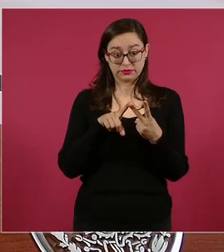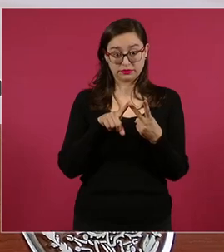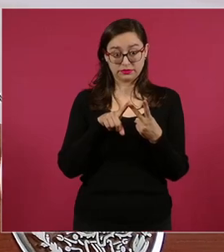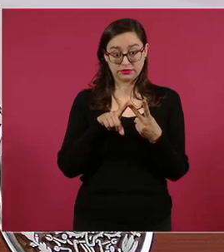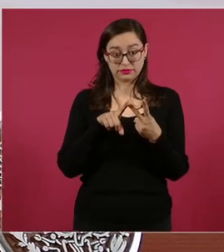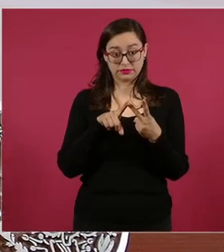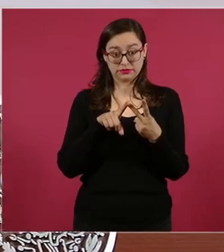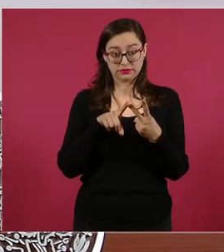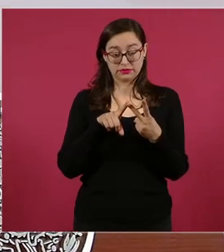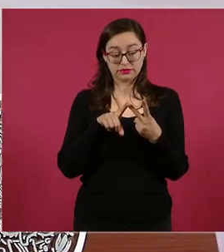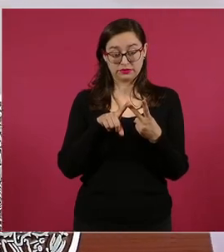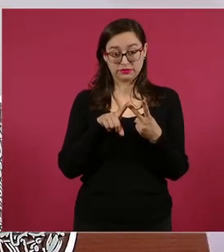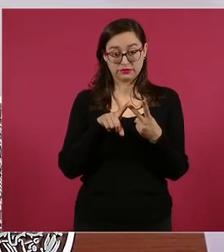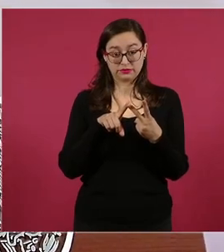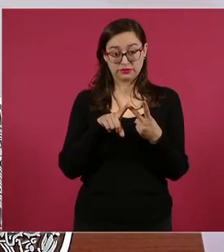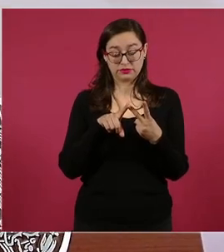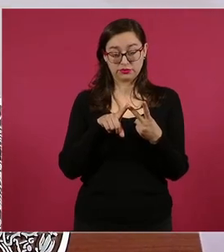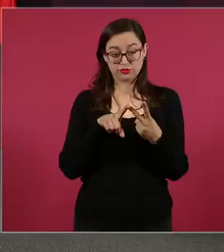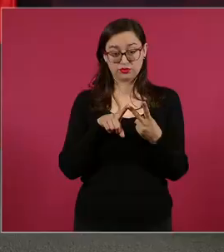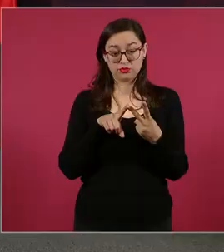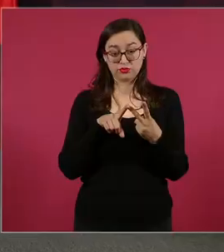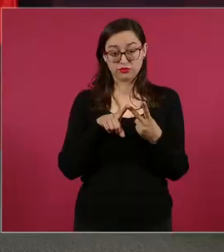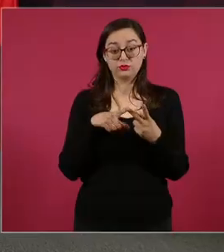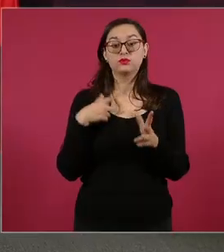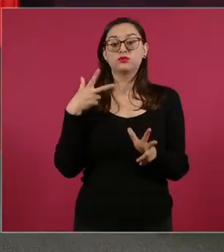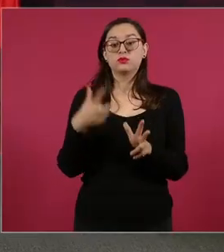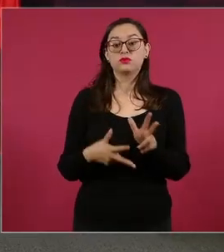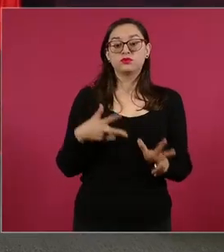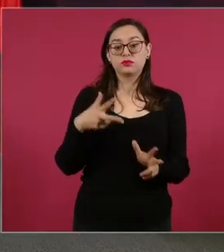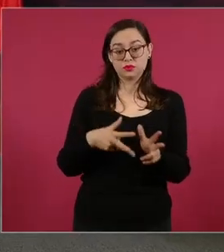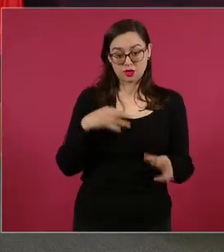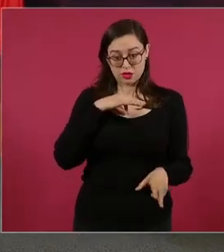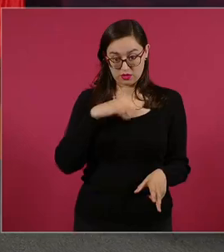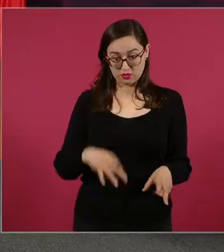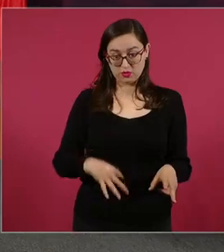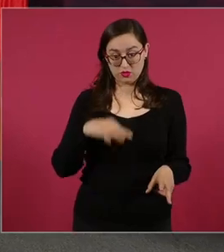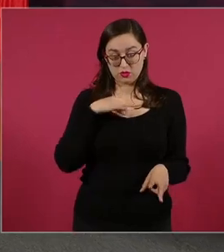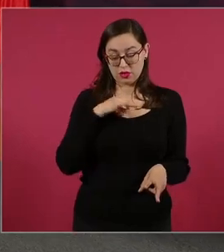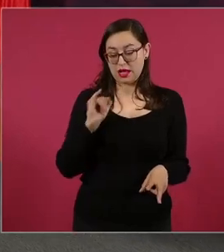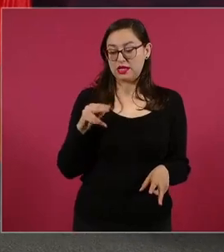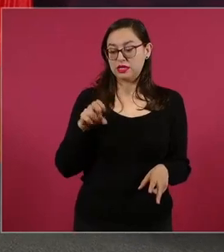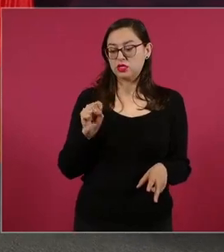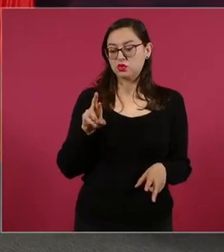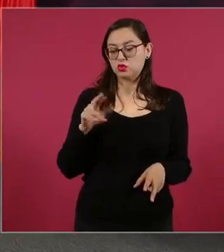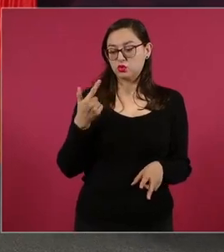la construcción del tren, el Insurgente,